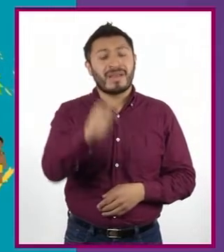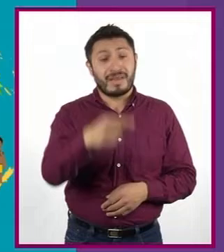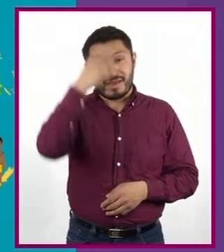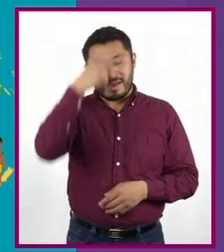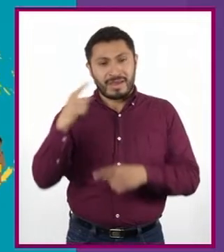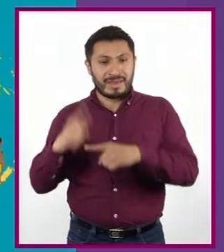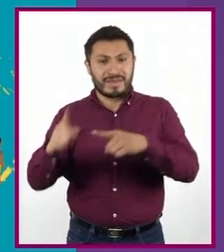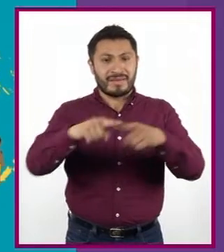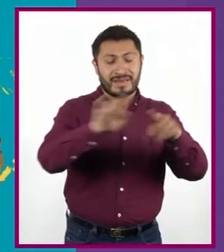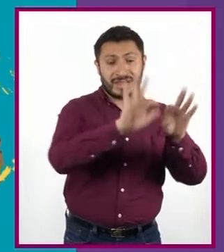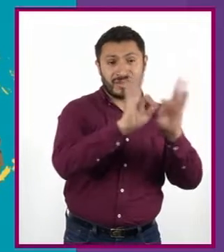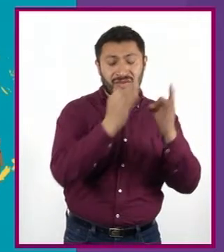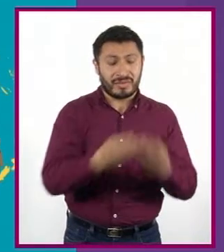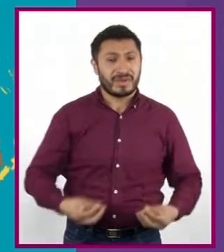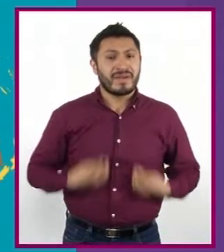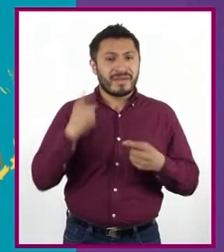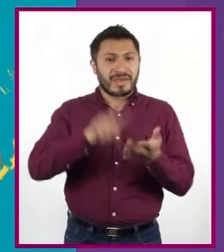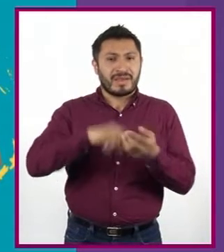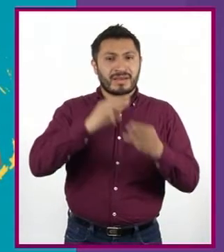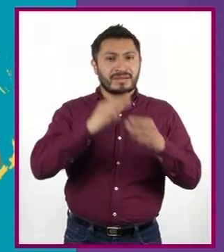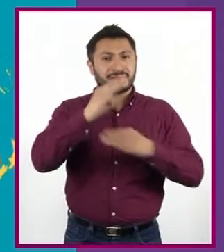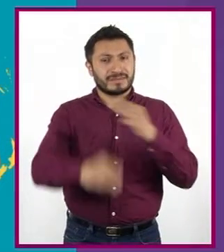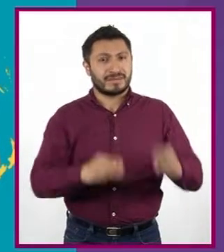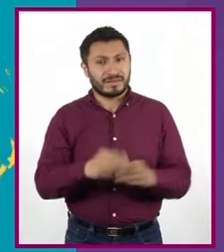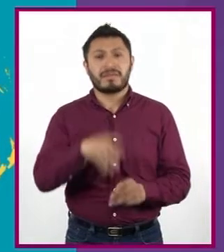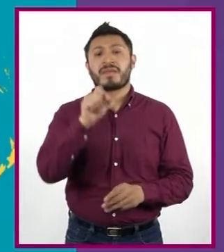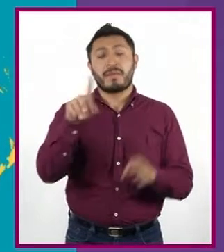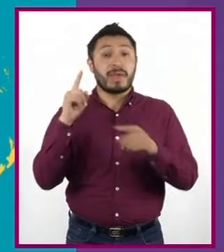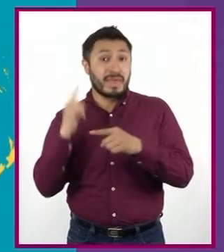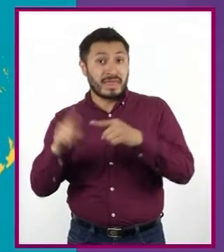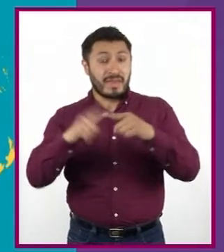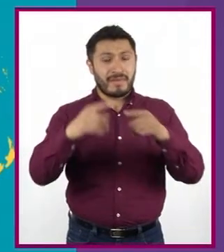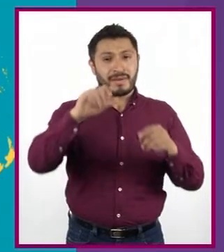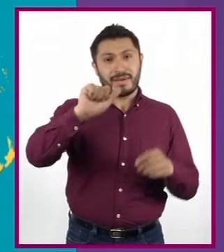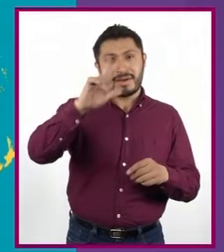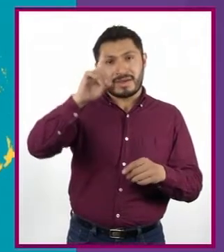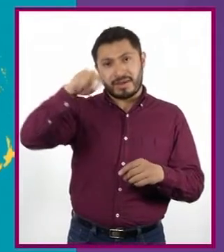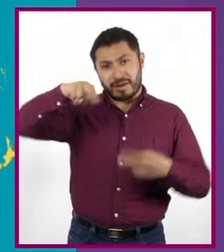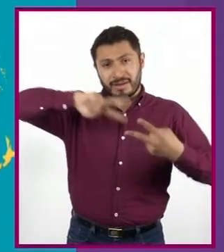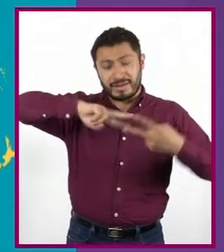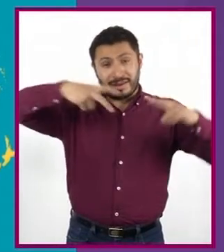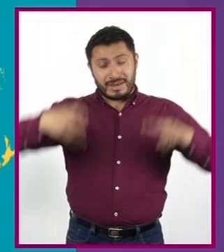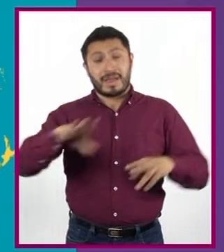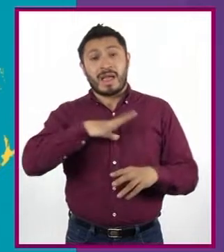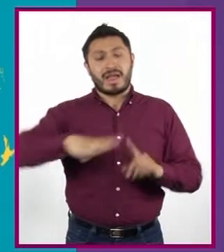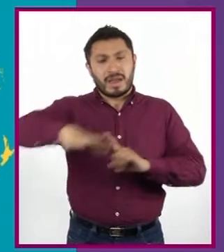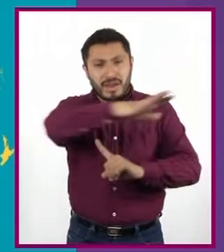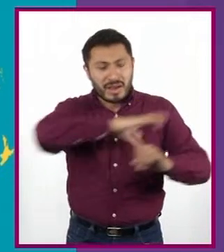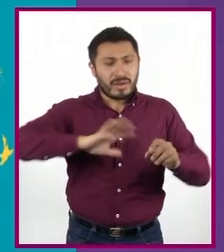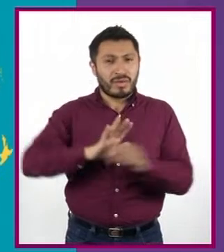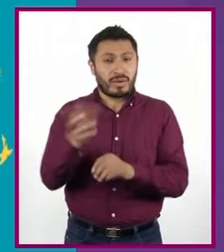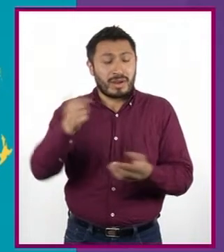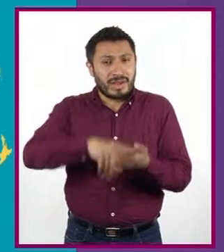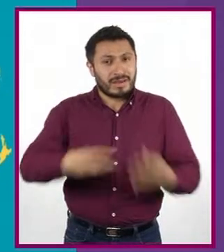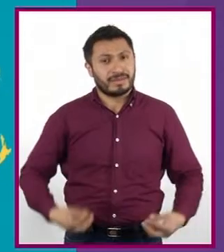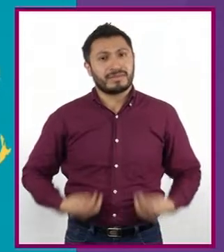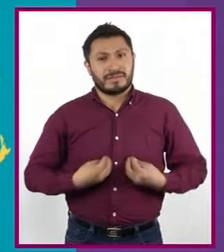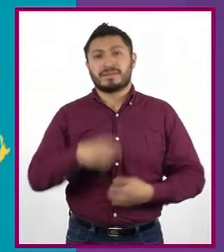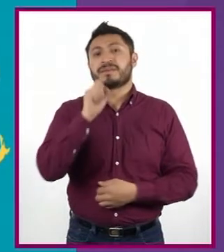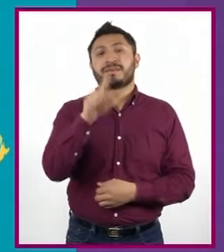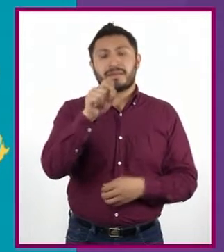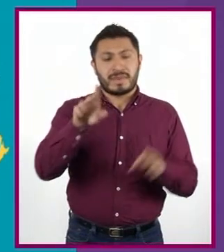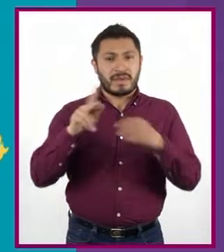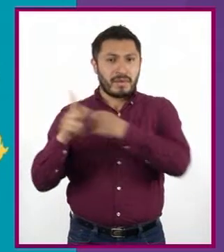de organismos vivos que habitan el planeta, a su variabilidad genética, a los ecosistemas en los cuales habitan, así como a